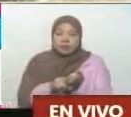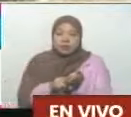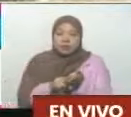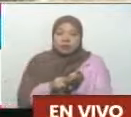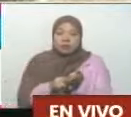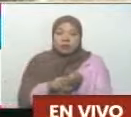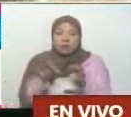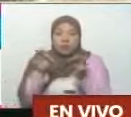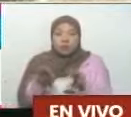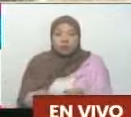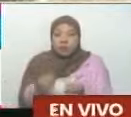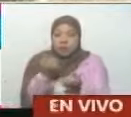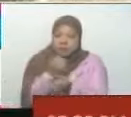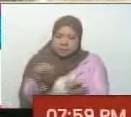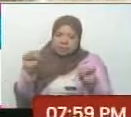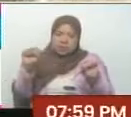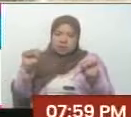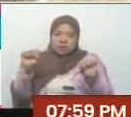Exijamos lo imposible